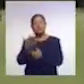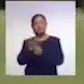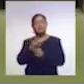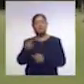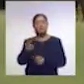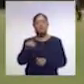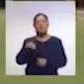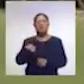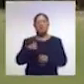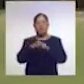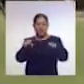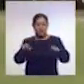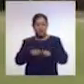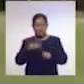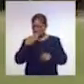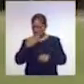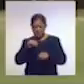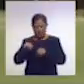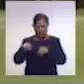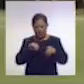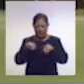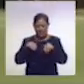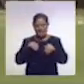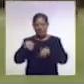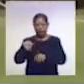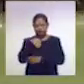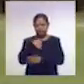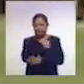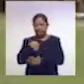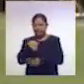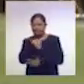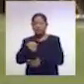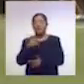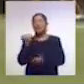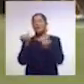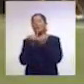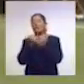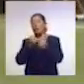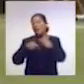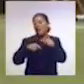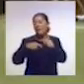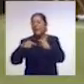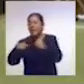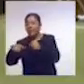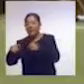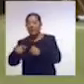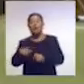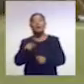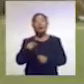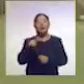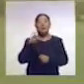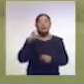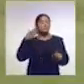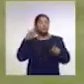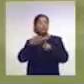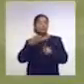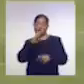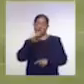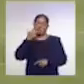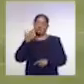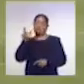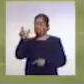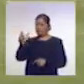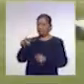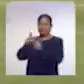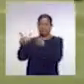viceversa. Además, han hecho un trabajo solidario. Consideró que el objetivo sería terminar como la mejor saga del certamen. Si tú bajas un poco